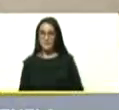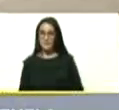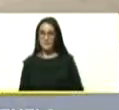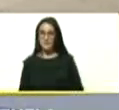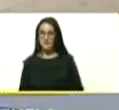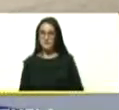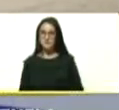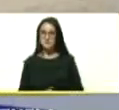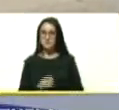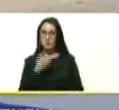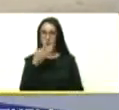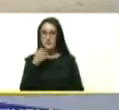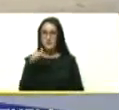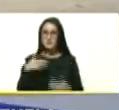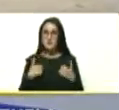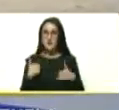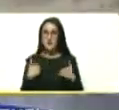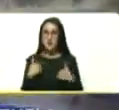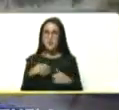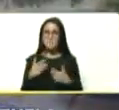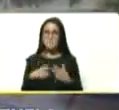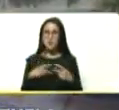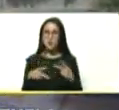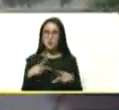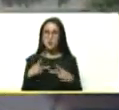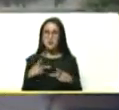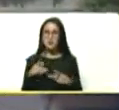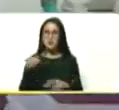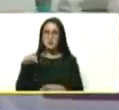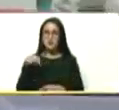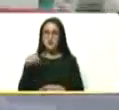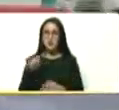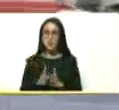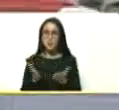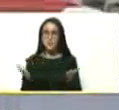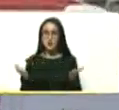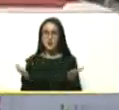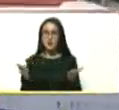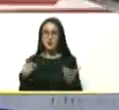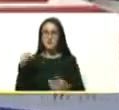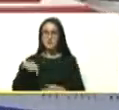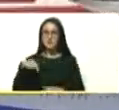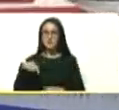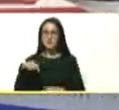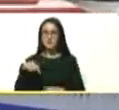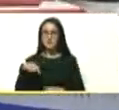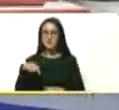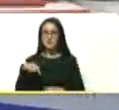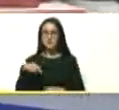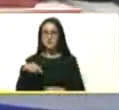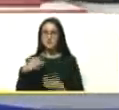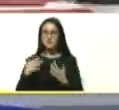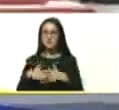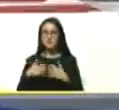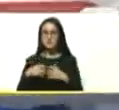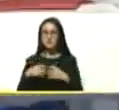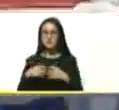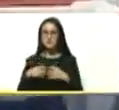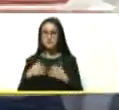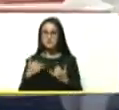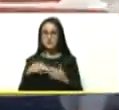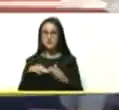Buenas tardes en este miércoles productivo desde la ciudad de Cumaná. Nos encontramos en la planta que le